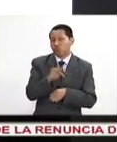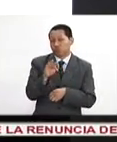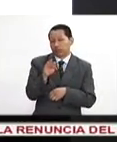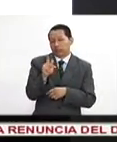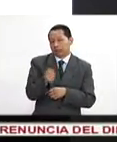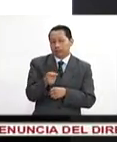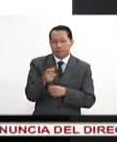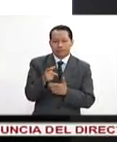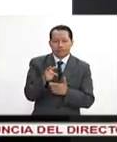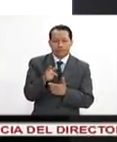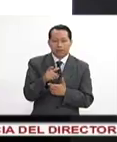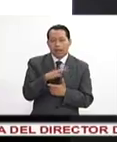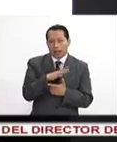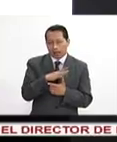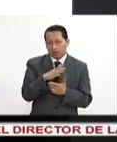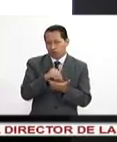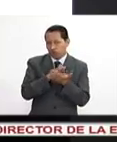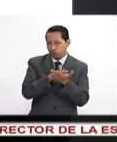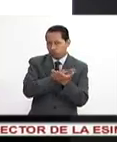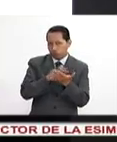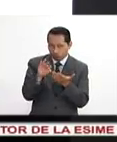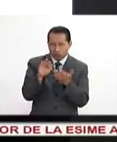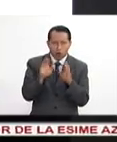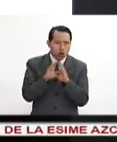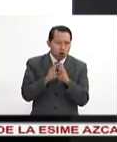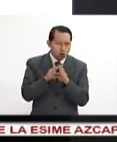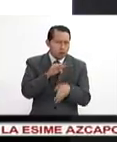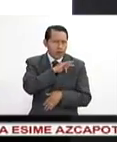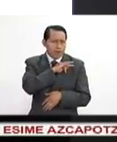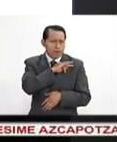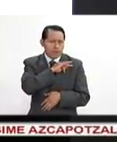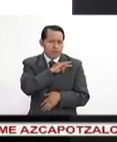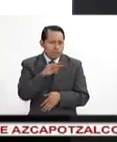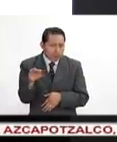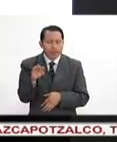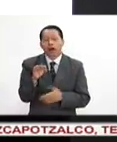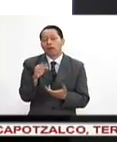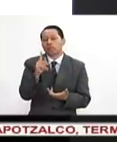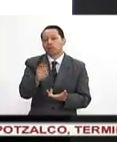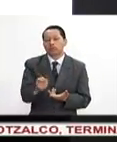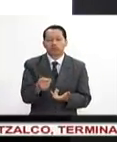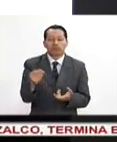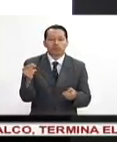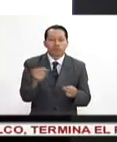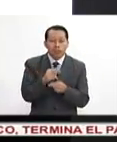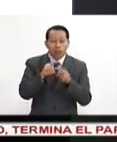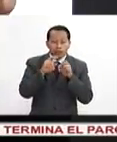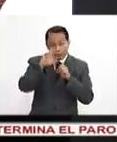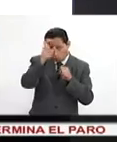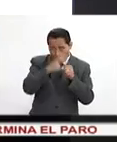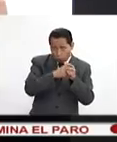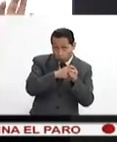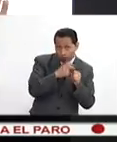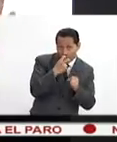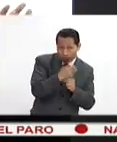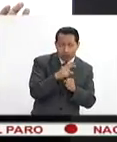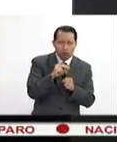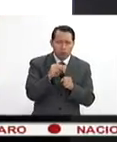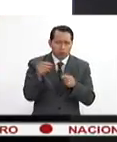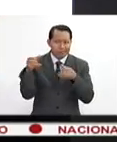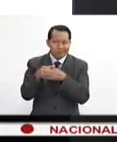para cuando están programadas? Claro que podría. Esto no depende necesariamente de Europa, depende enteramente del